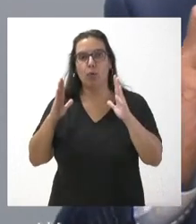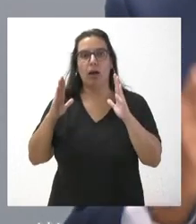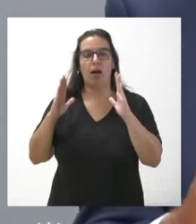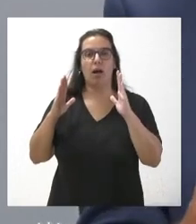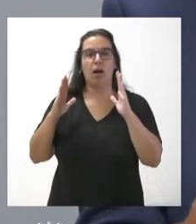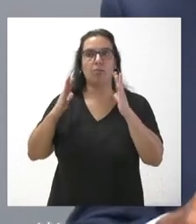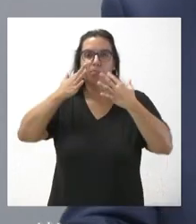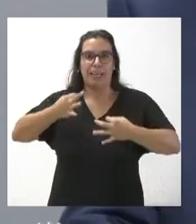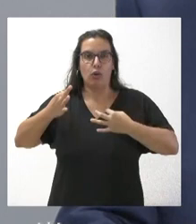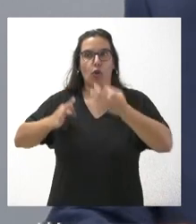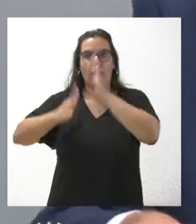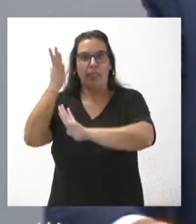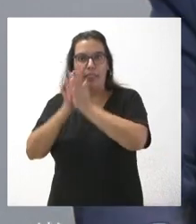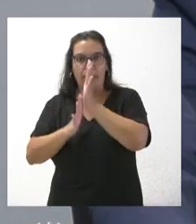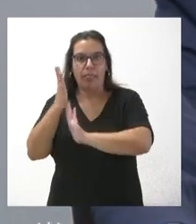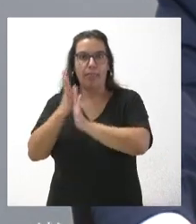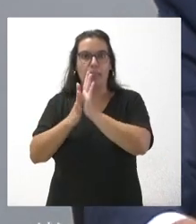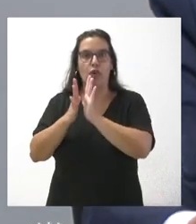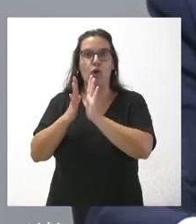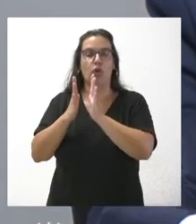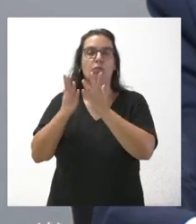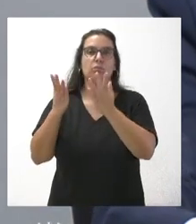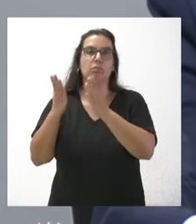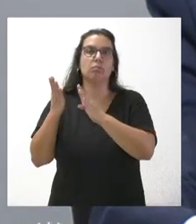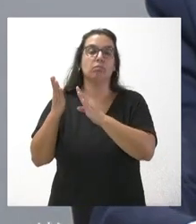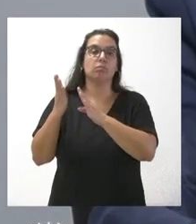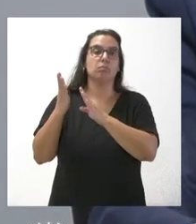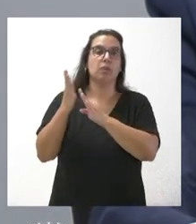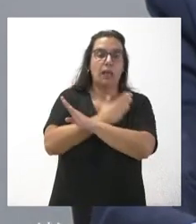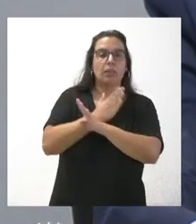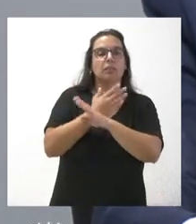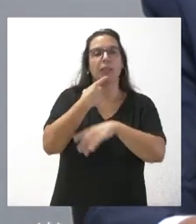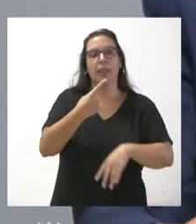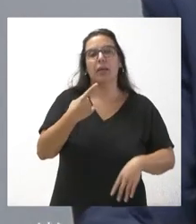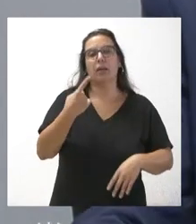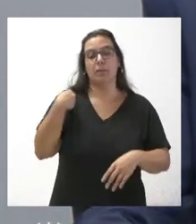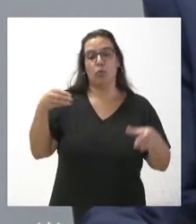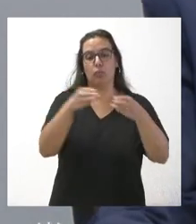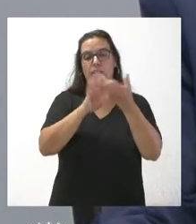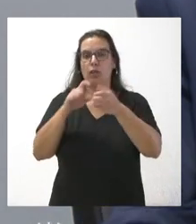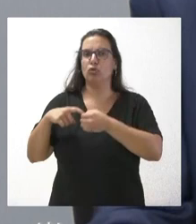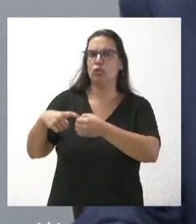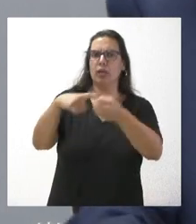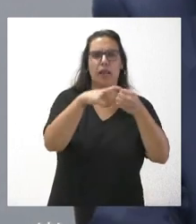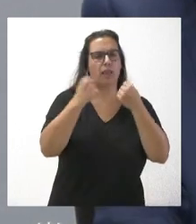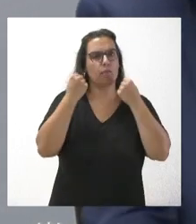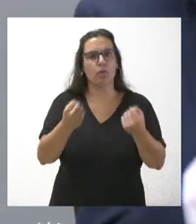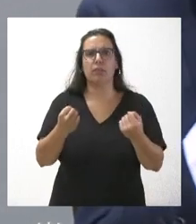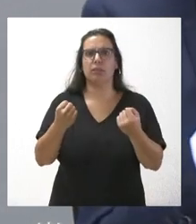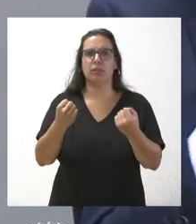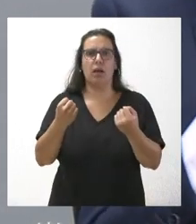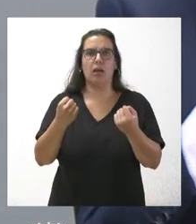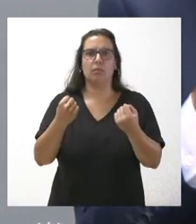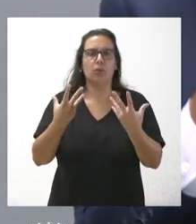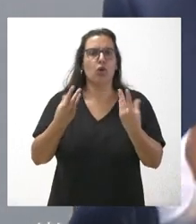de riesgo de incendios a medio verano, prácticamente, la solidaridad de la Junta de Castilla y León con, bueno, pues